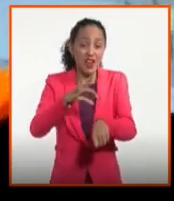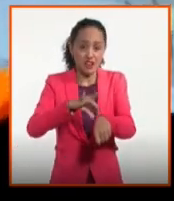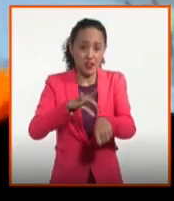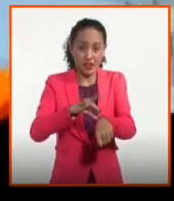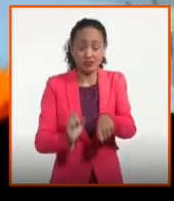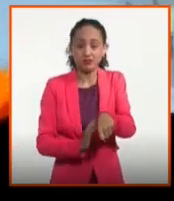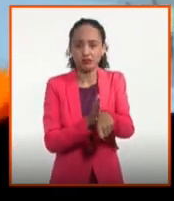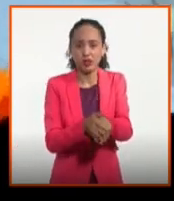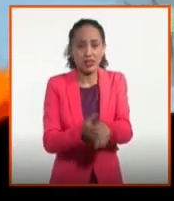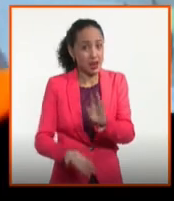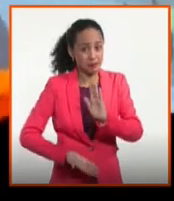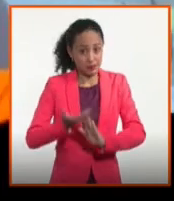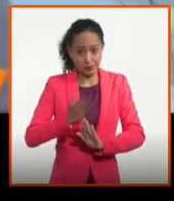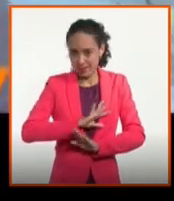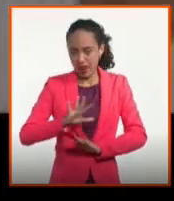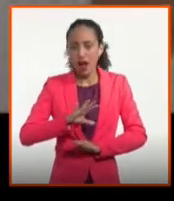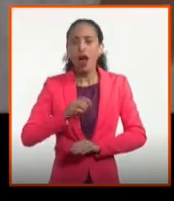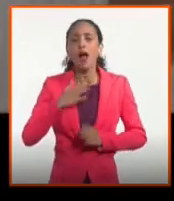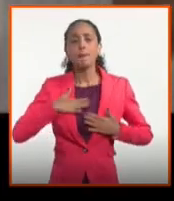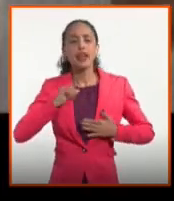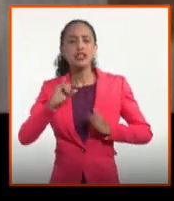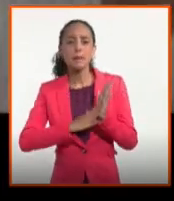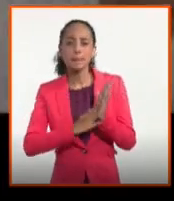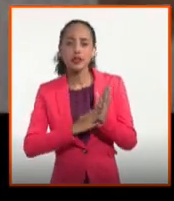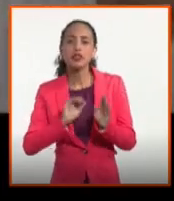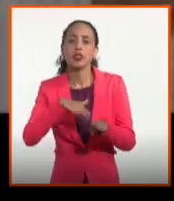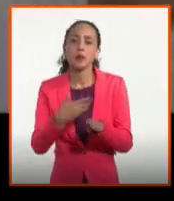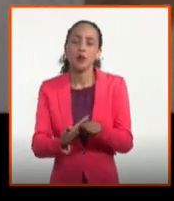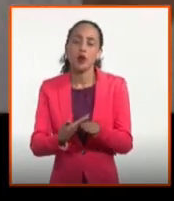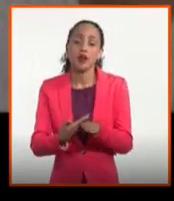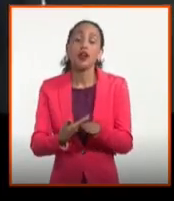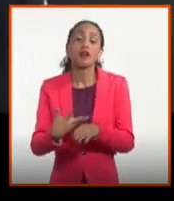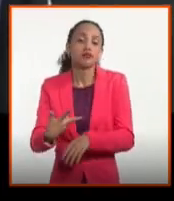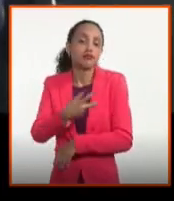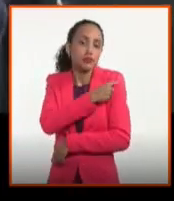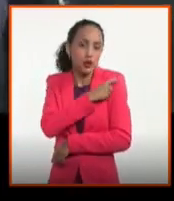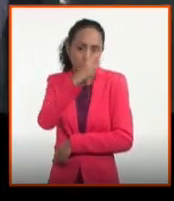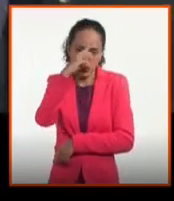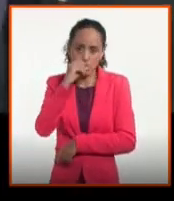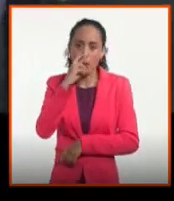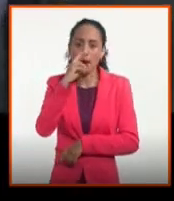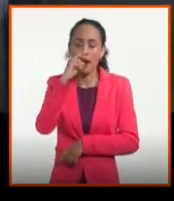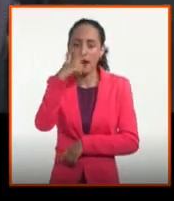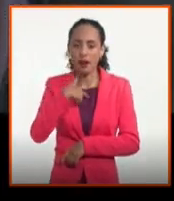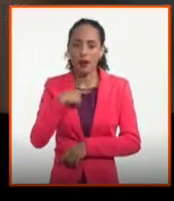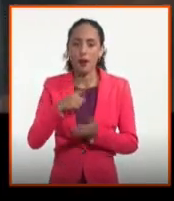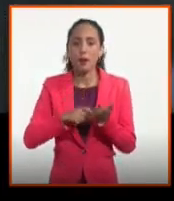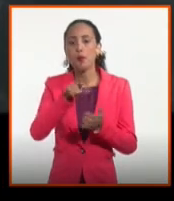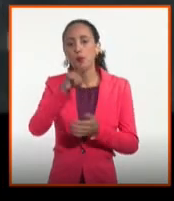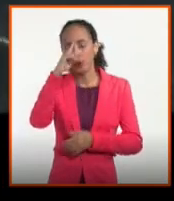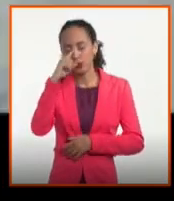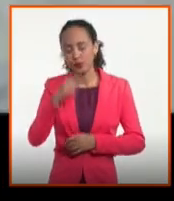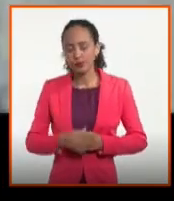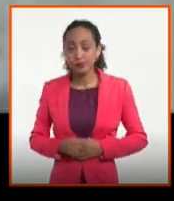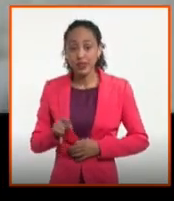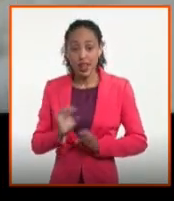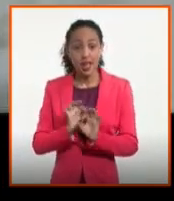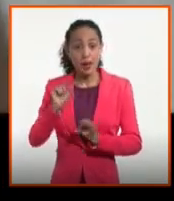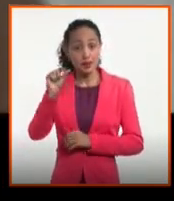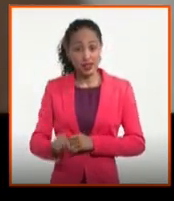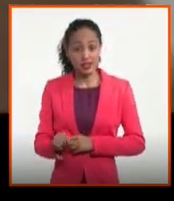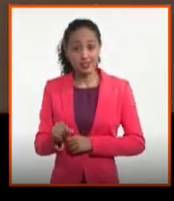refuerzo con soberana plus inter mensajes de acuerdo a la información ofrecida por especialistas del programa en el municipio de bayamo en